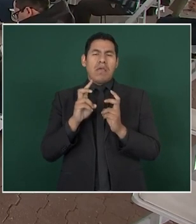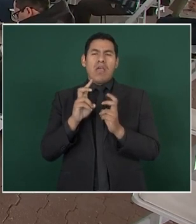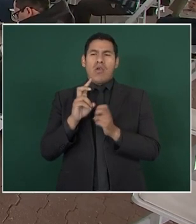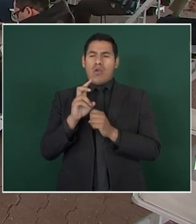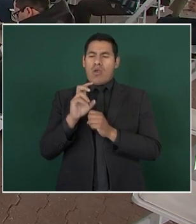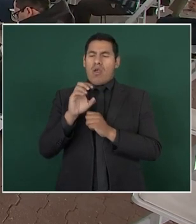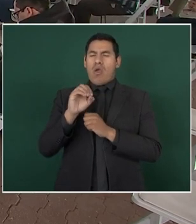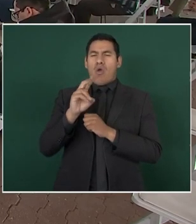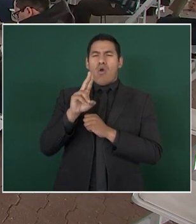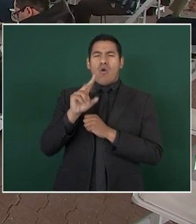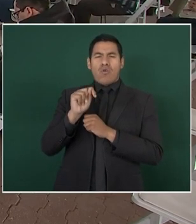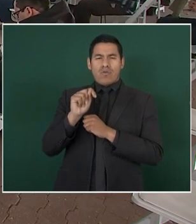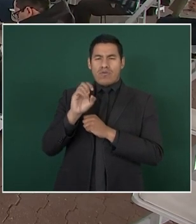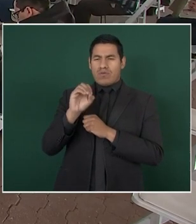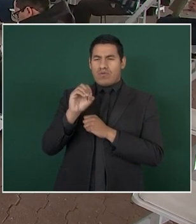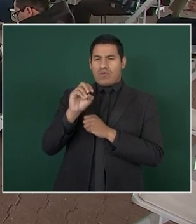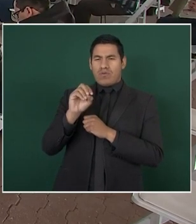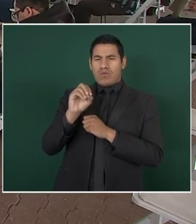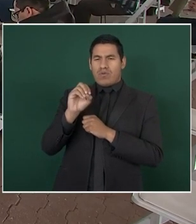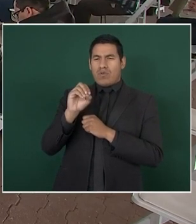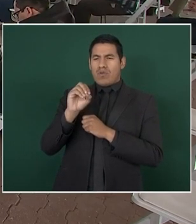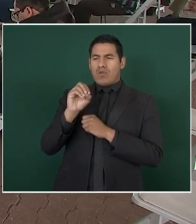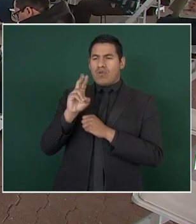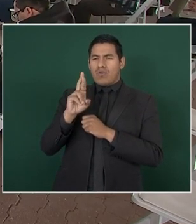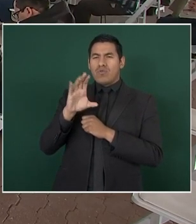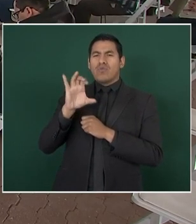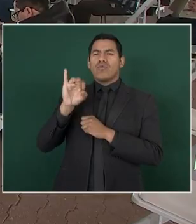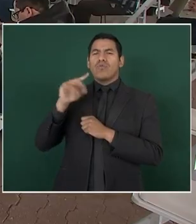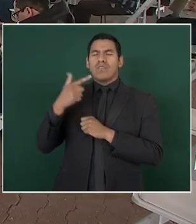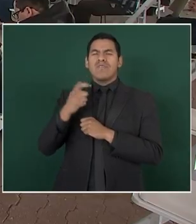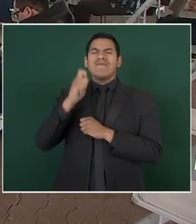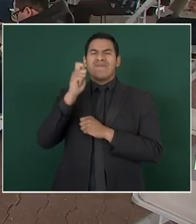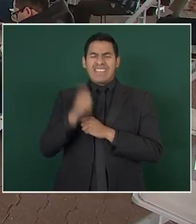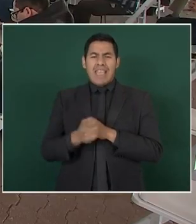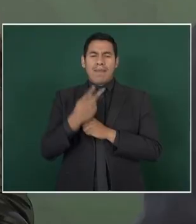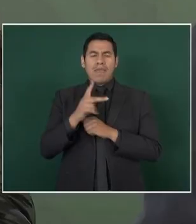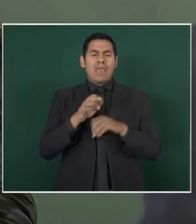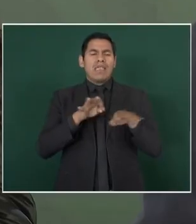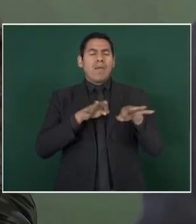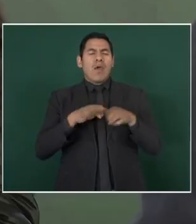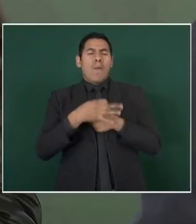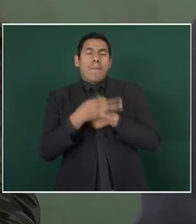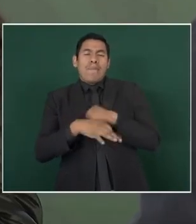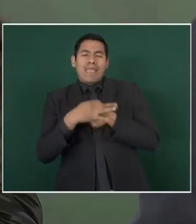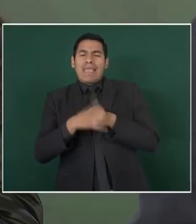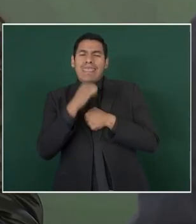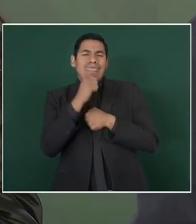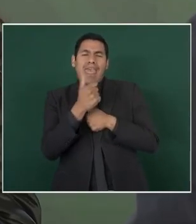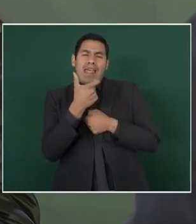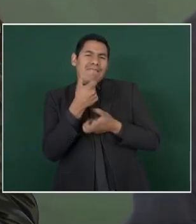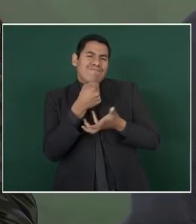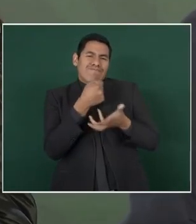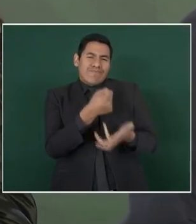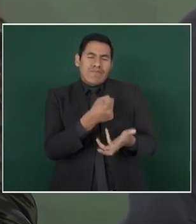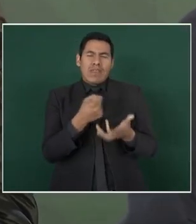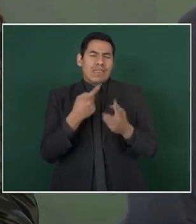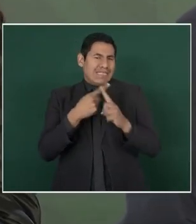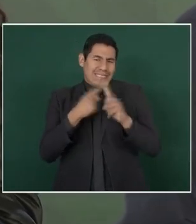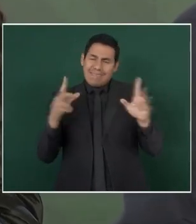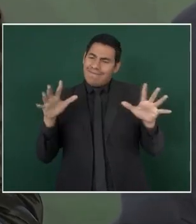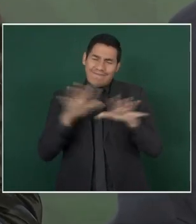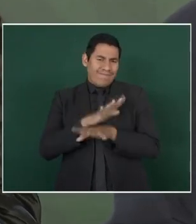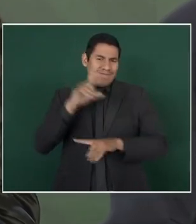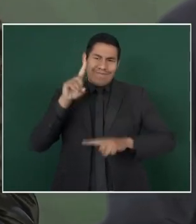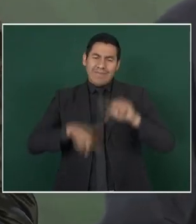outsourcing, ha tenido varios efectos, no solamente en la formalización del empleo, en el reconocimiento de las relaciones laborales,